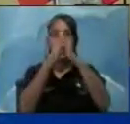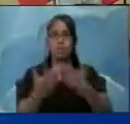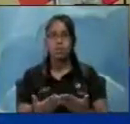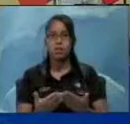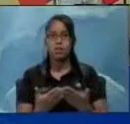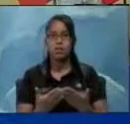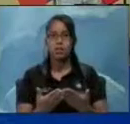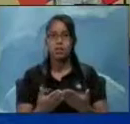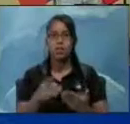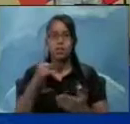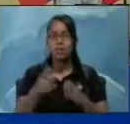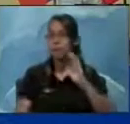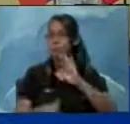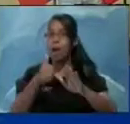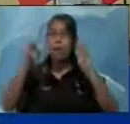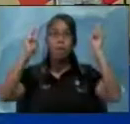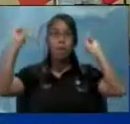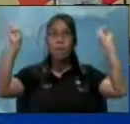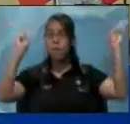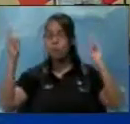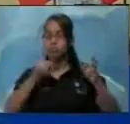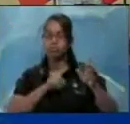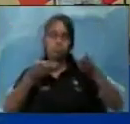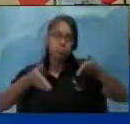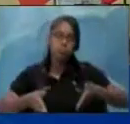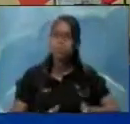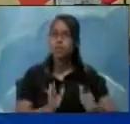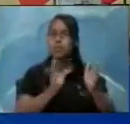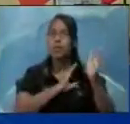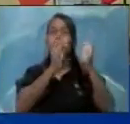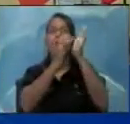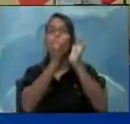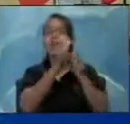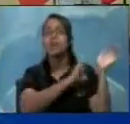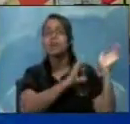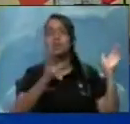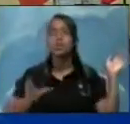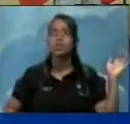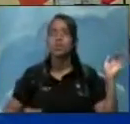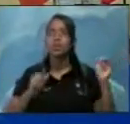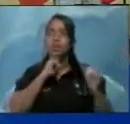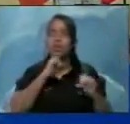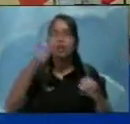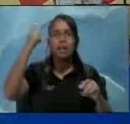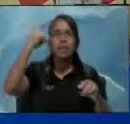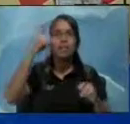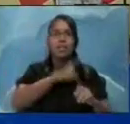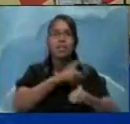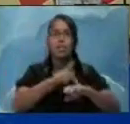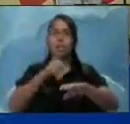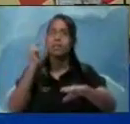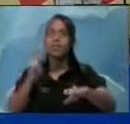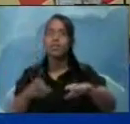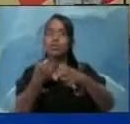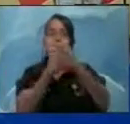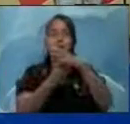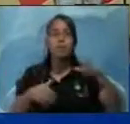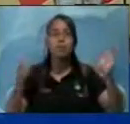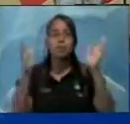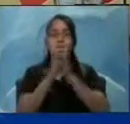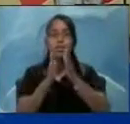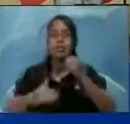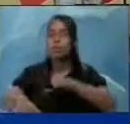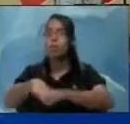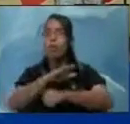Sí señor más famoso que el nacimiento del mesías es que el día de Pentecostés el espíritu santo bajó